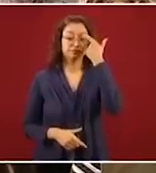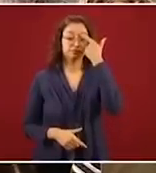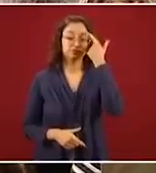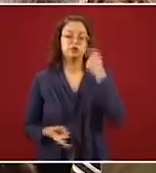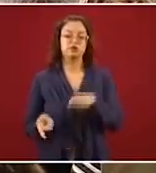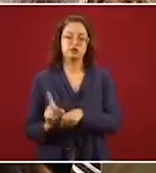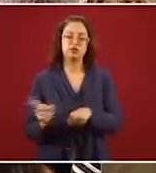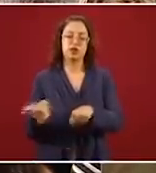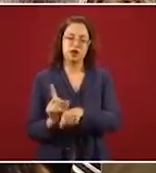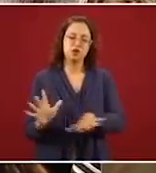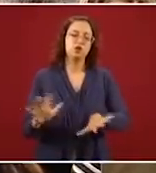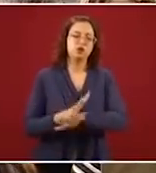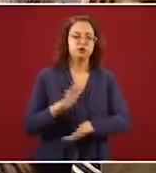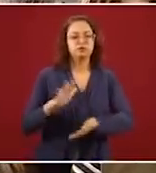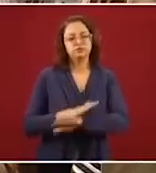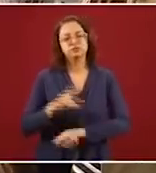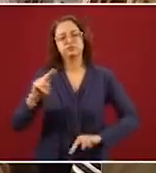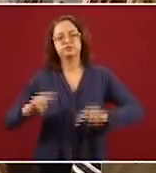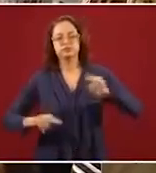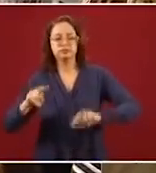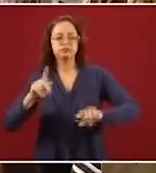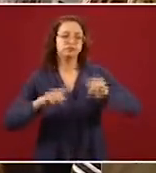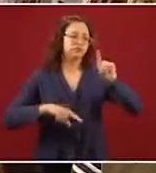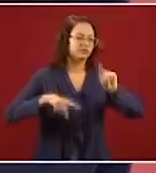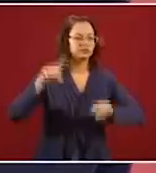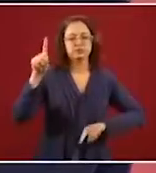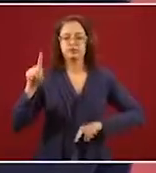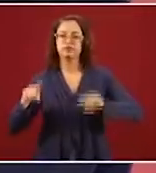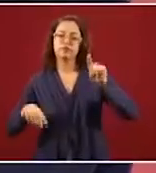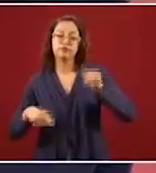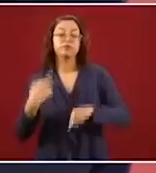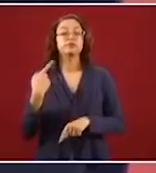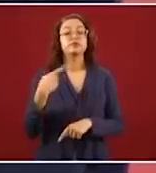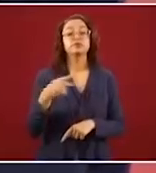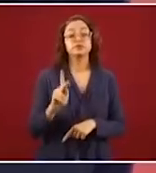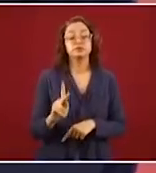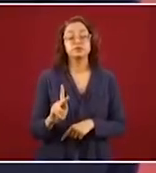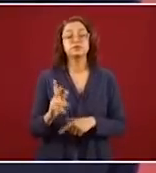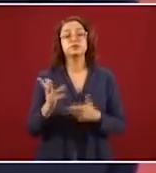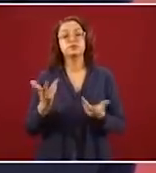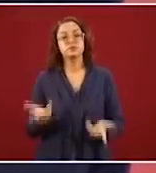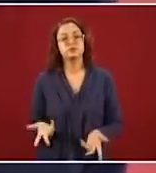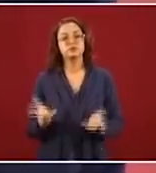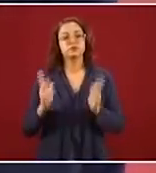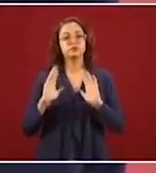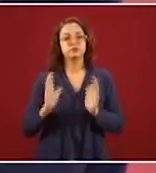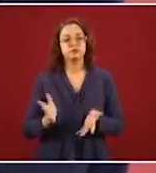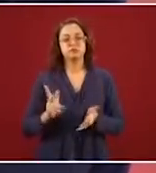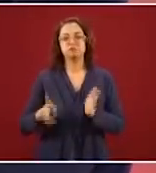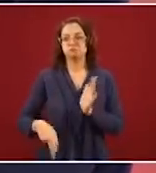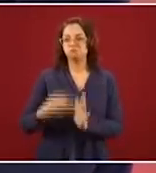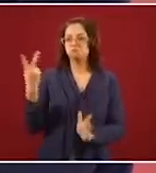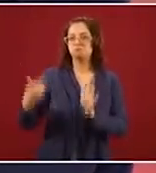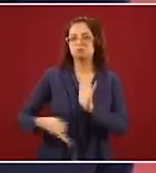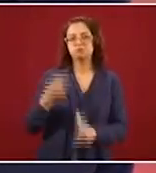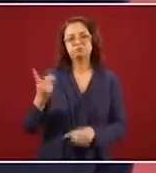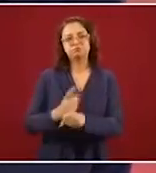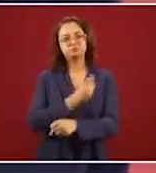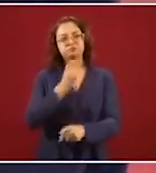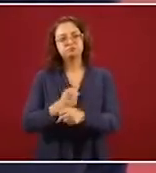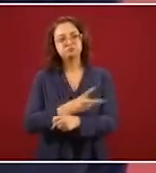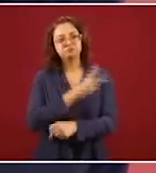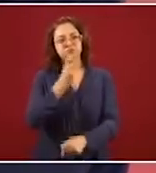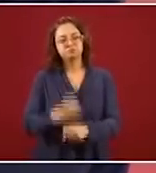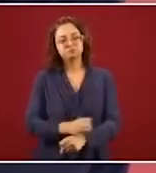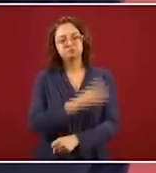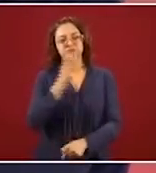pero ya llevamos nosotros estando en primero, en segundo, tercer lugar, ayer